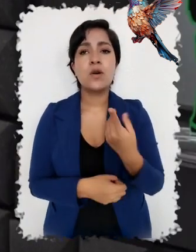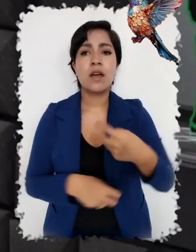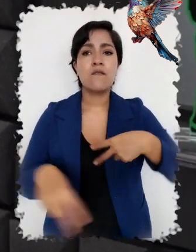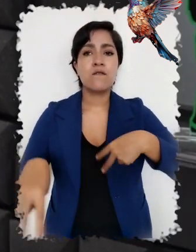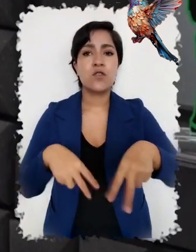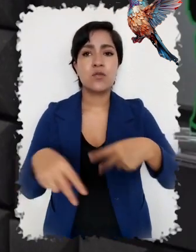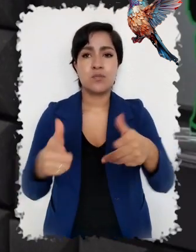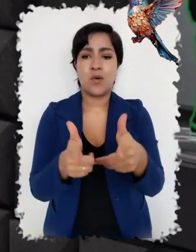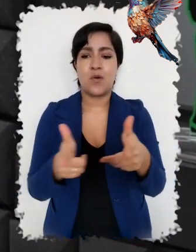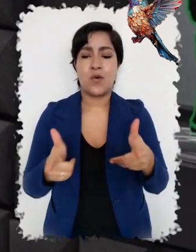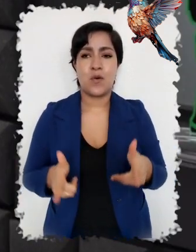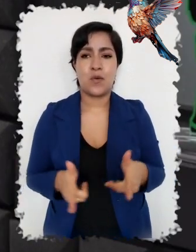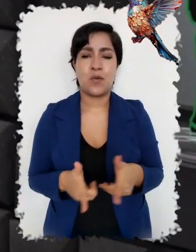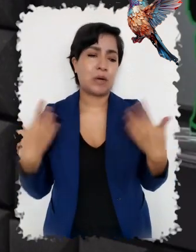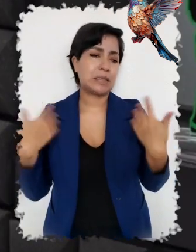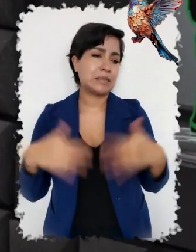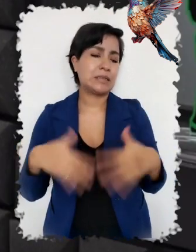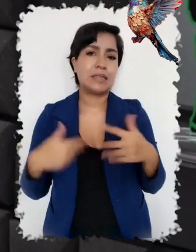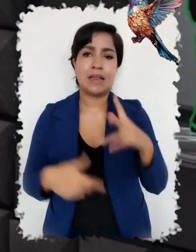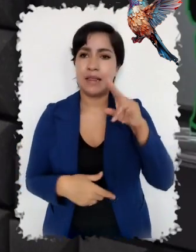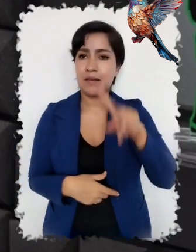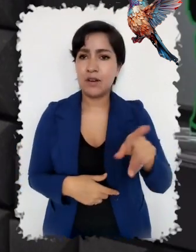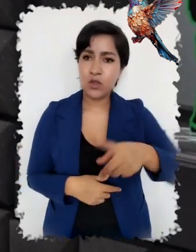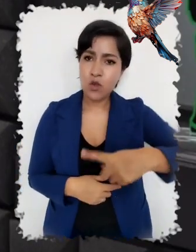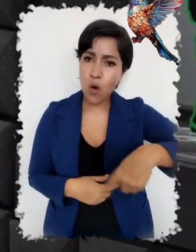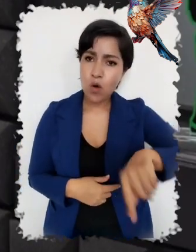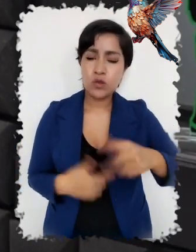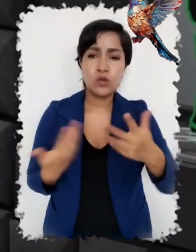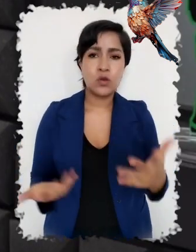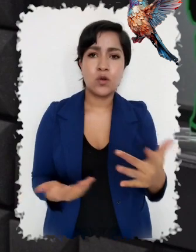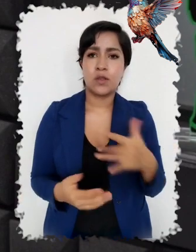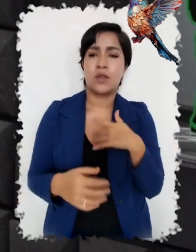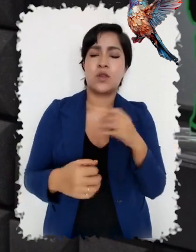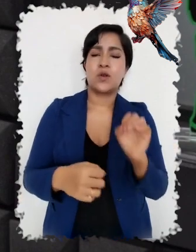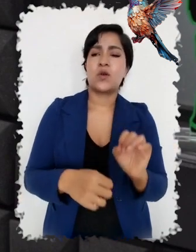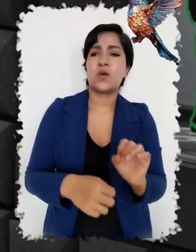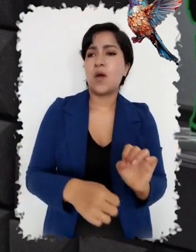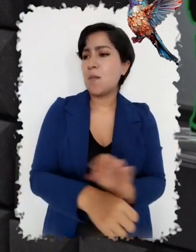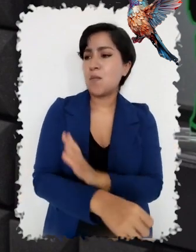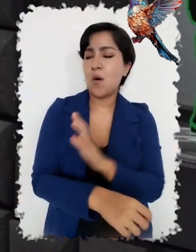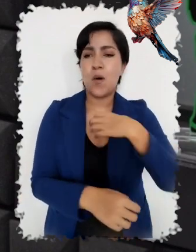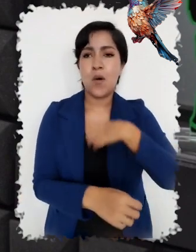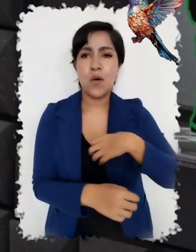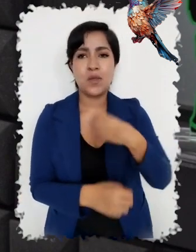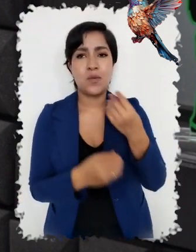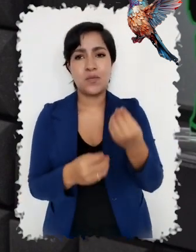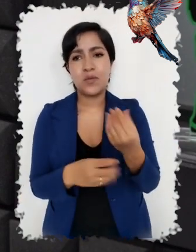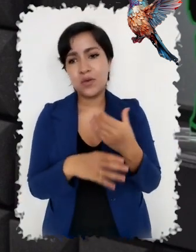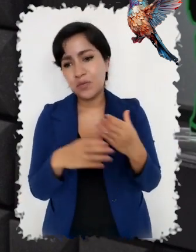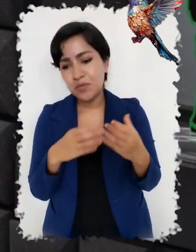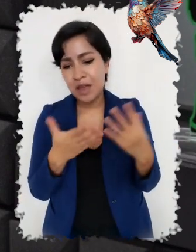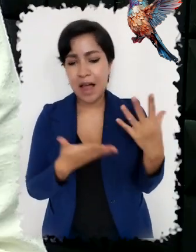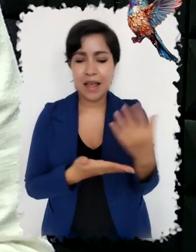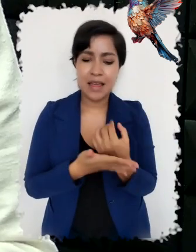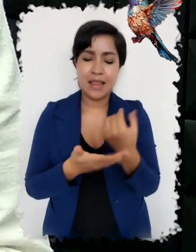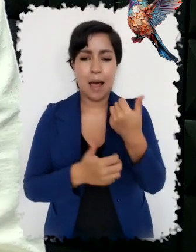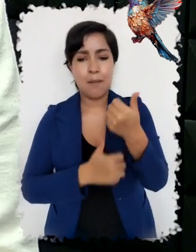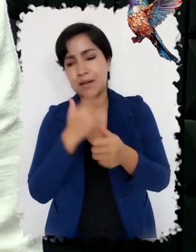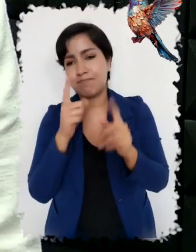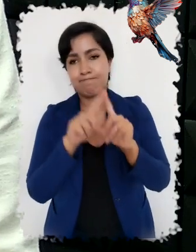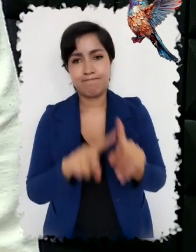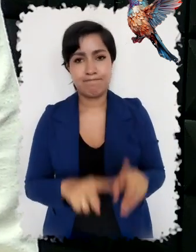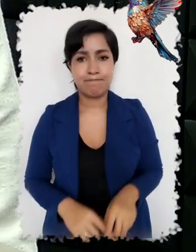fútbol de michoacanos pues nos ha traído grandes grandes satisfacciones Cómo ves eh Por ejemplo